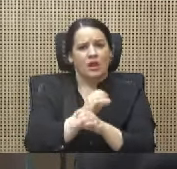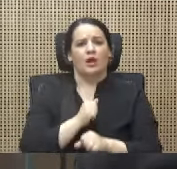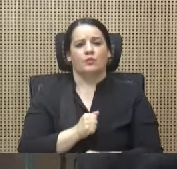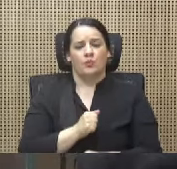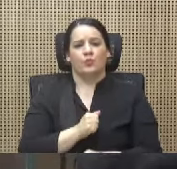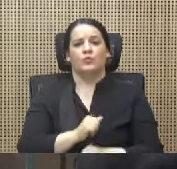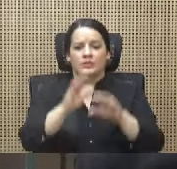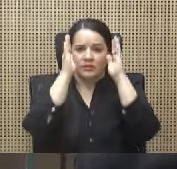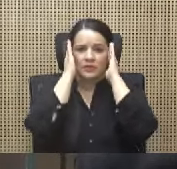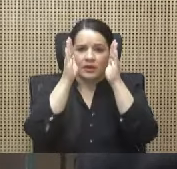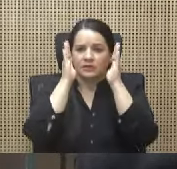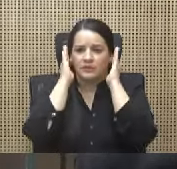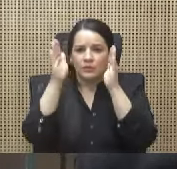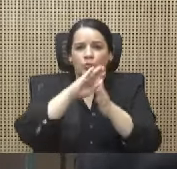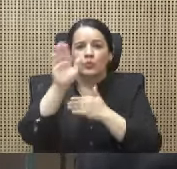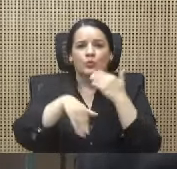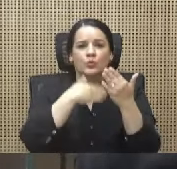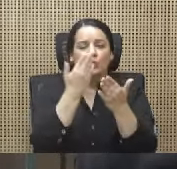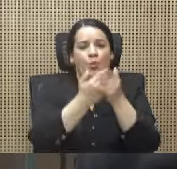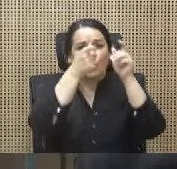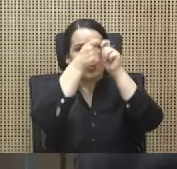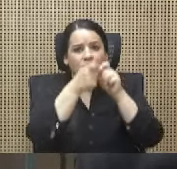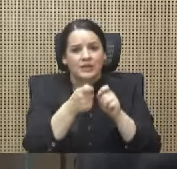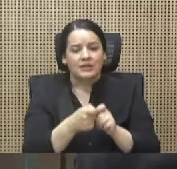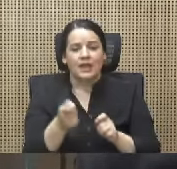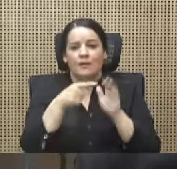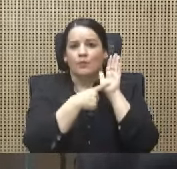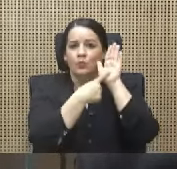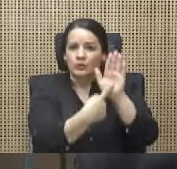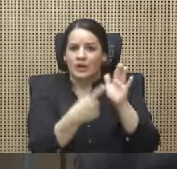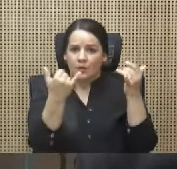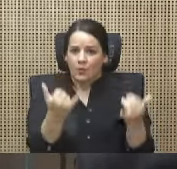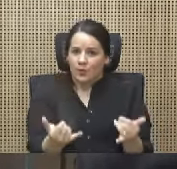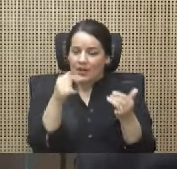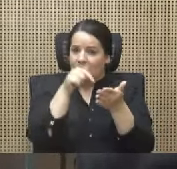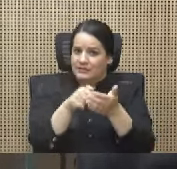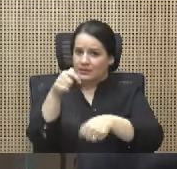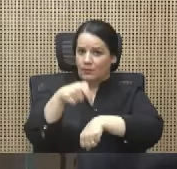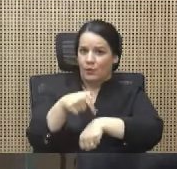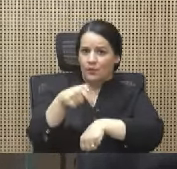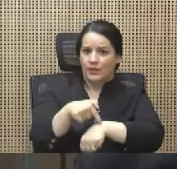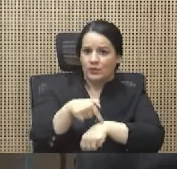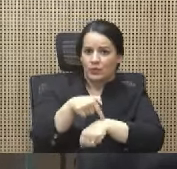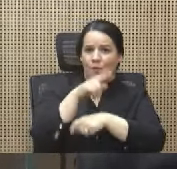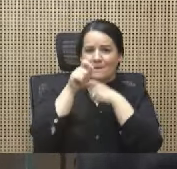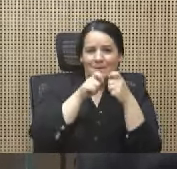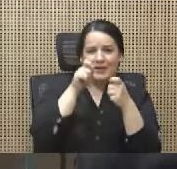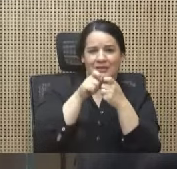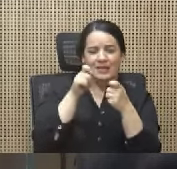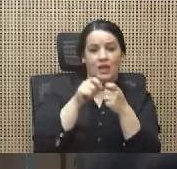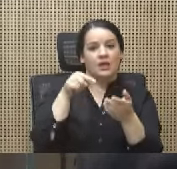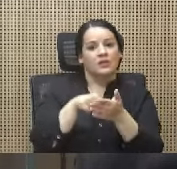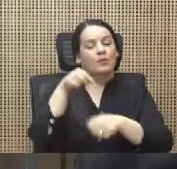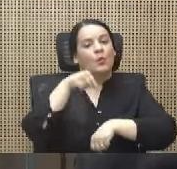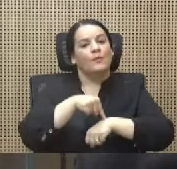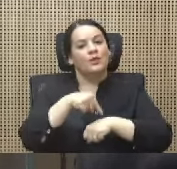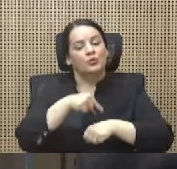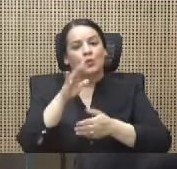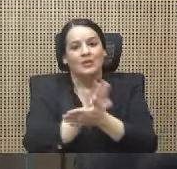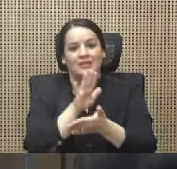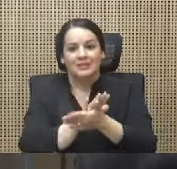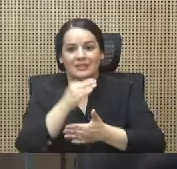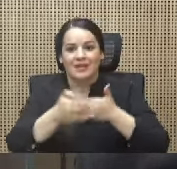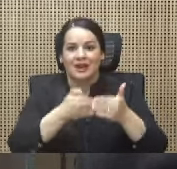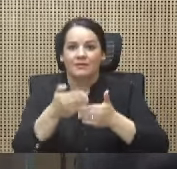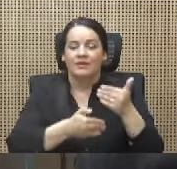el cuidado de atender todos los detalles que se estén mostrando en este momento. Este es el momento preciso, es el momento de trámite. Aquí no hay un tema de que